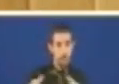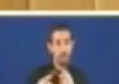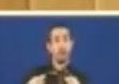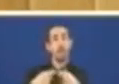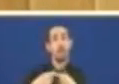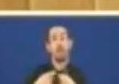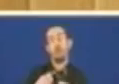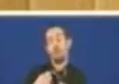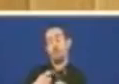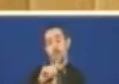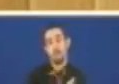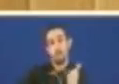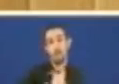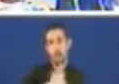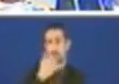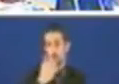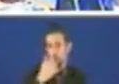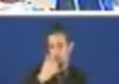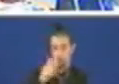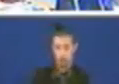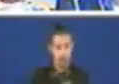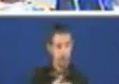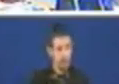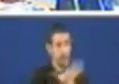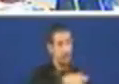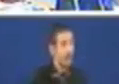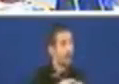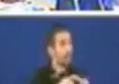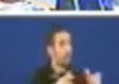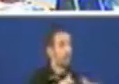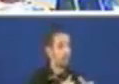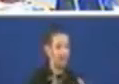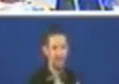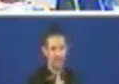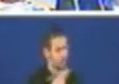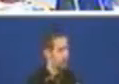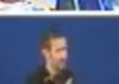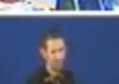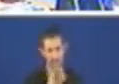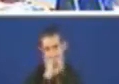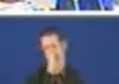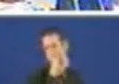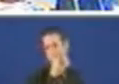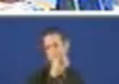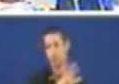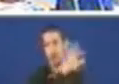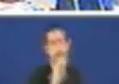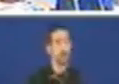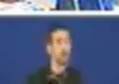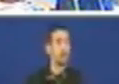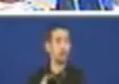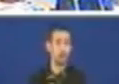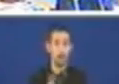lle dan a quen adquire esas participacións ningún dereito político, que teñen unha remuneración que os clientes pensan